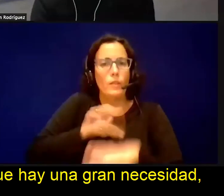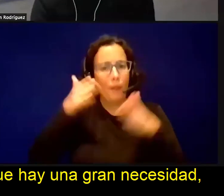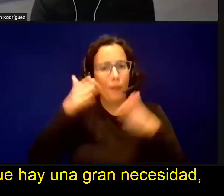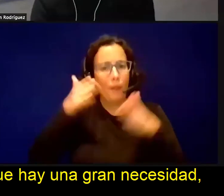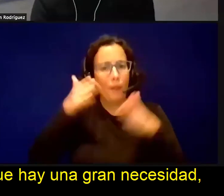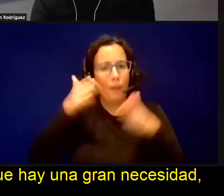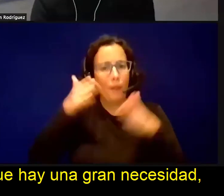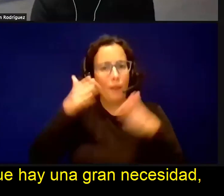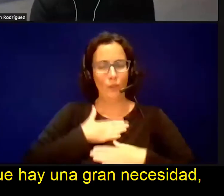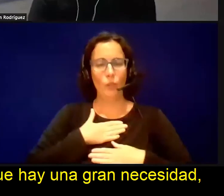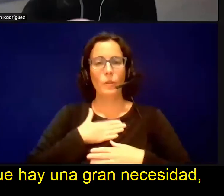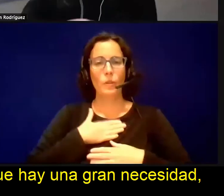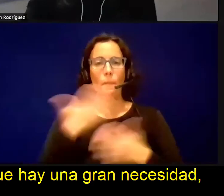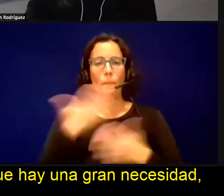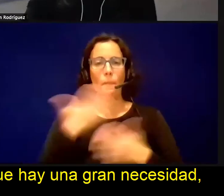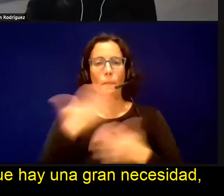gran